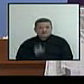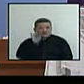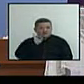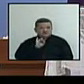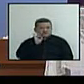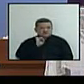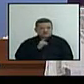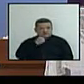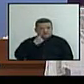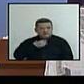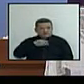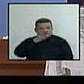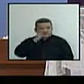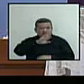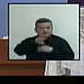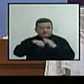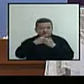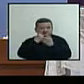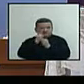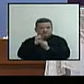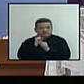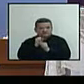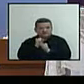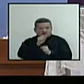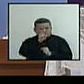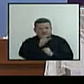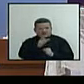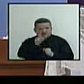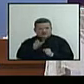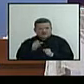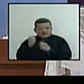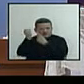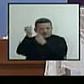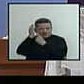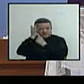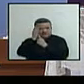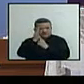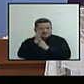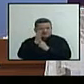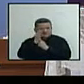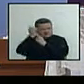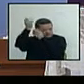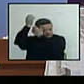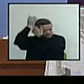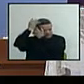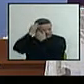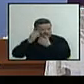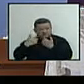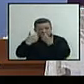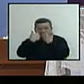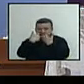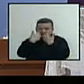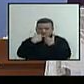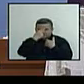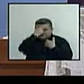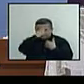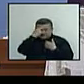Escúchanos, Dios Todopoderoso, y a tus siervos, iluminados con las enseñanzas de la fe